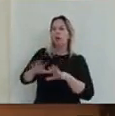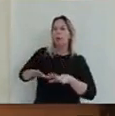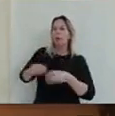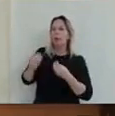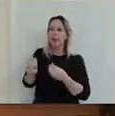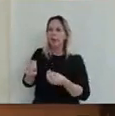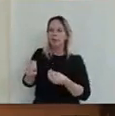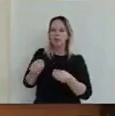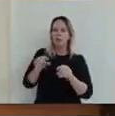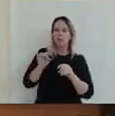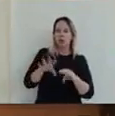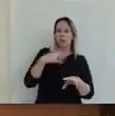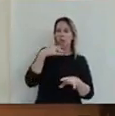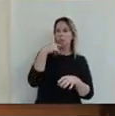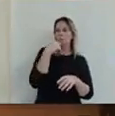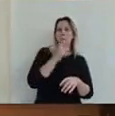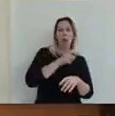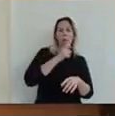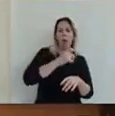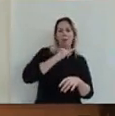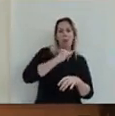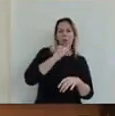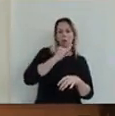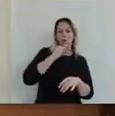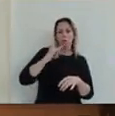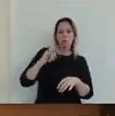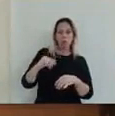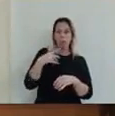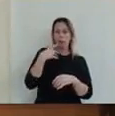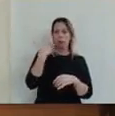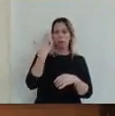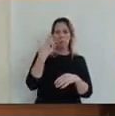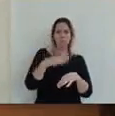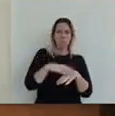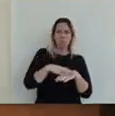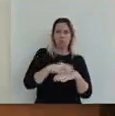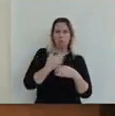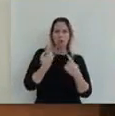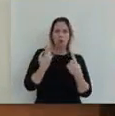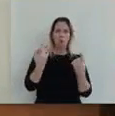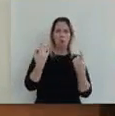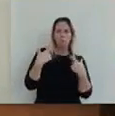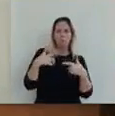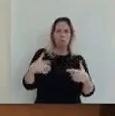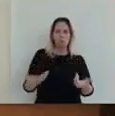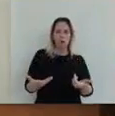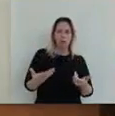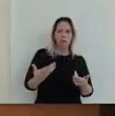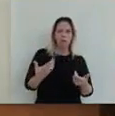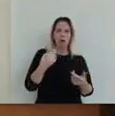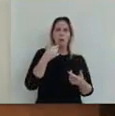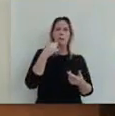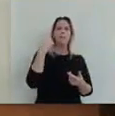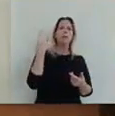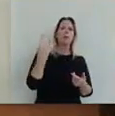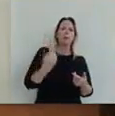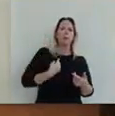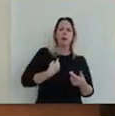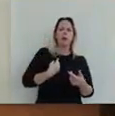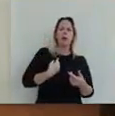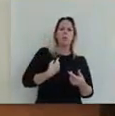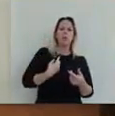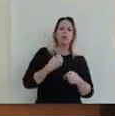de valor como los que se emitieron acá. Se habló de irresponsabilidad, de proselitismo, nadie preguntó de qué manera estuvimos nosotros